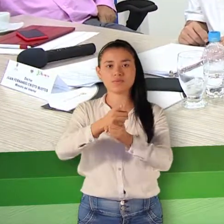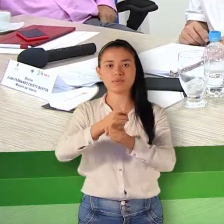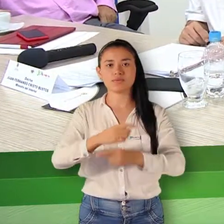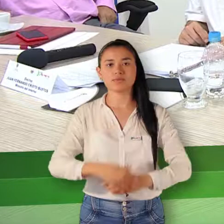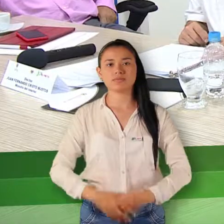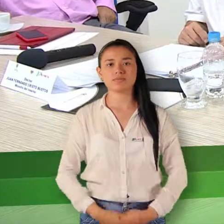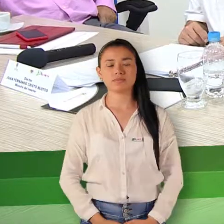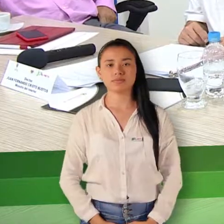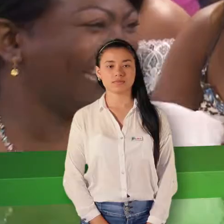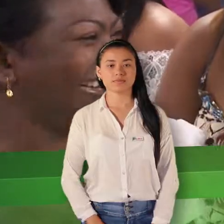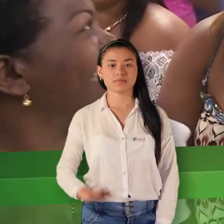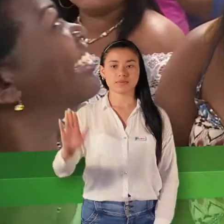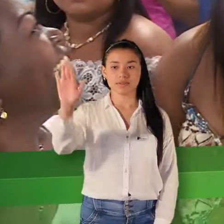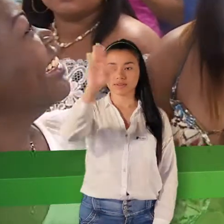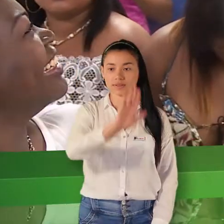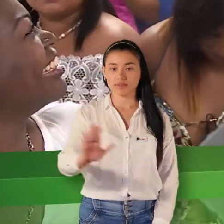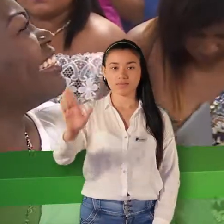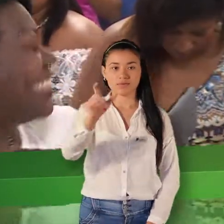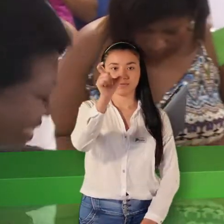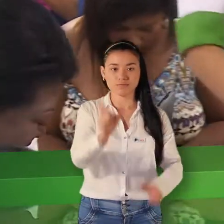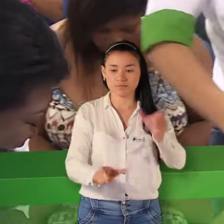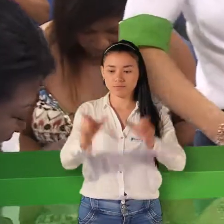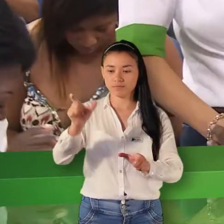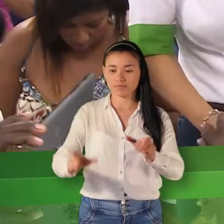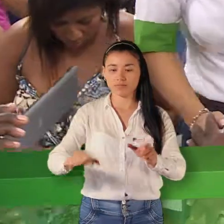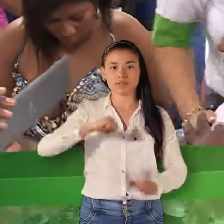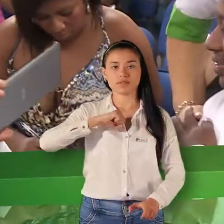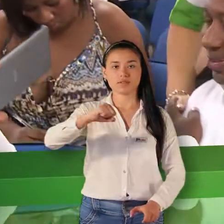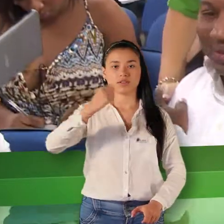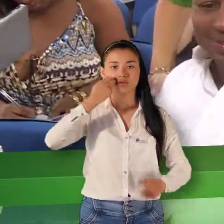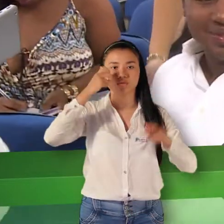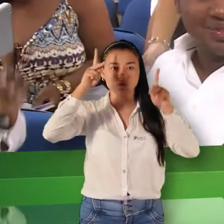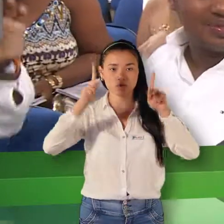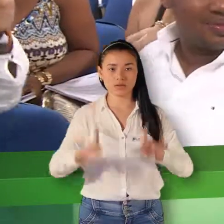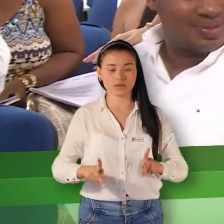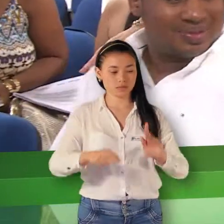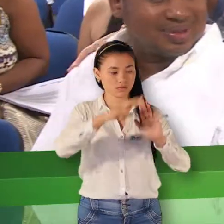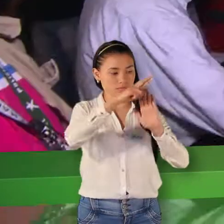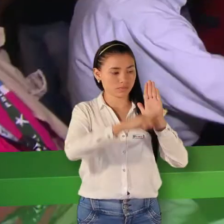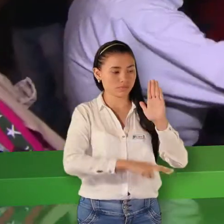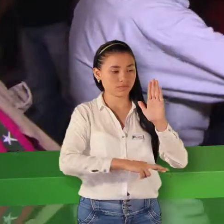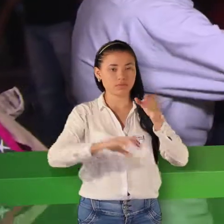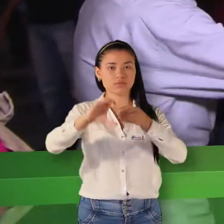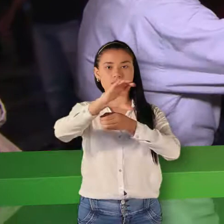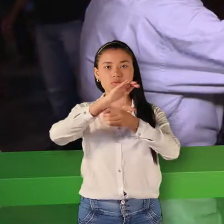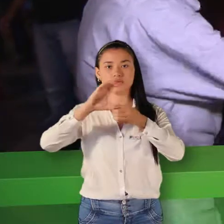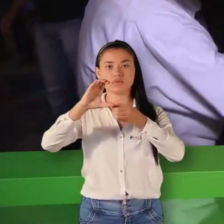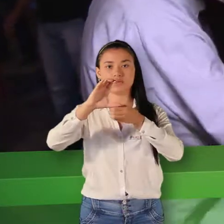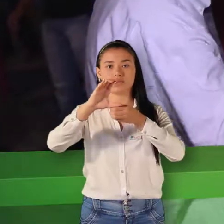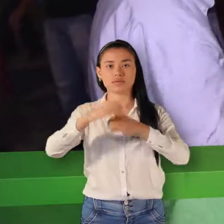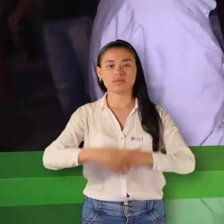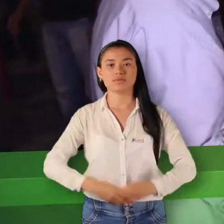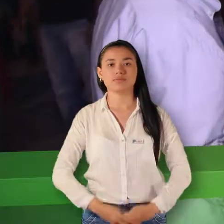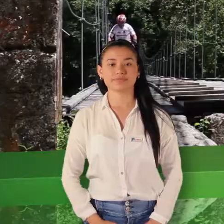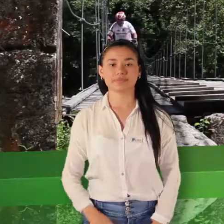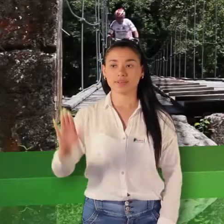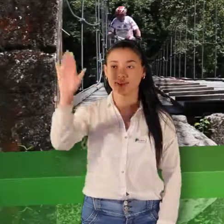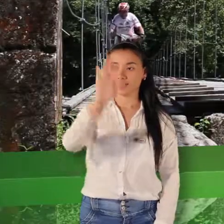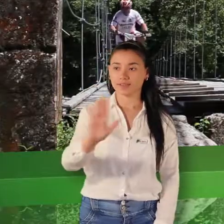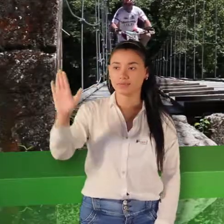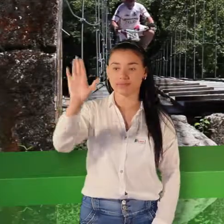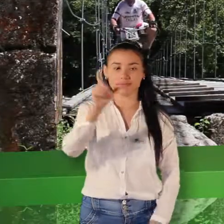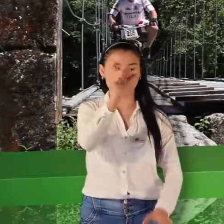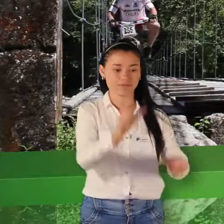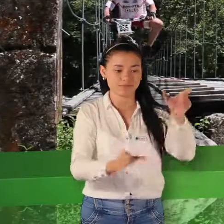que lo conforman. Un departamento que garantice el pleno goce de los derechos humanos y la convivencia ciudadana.